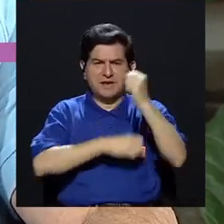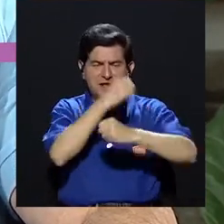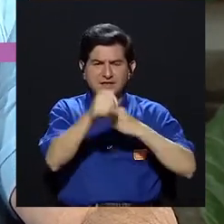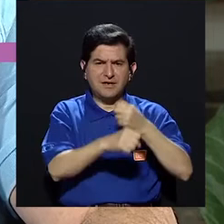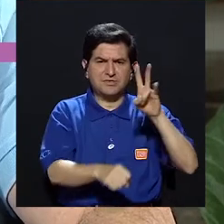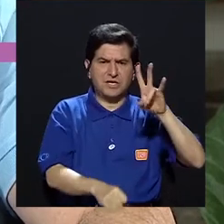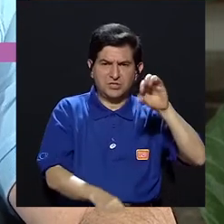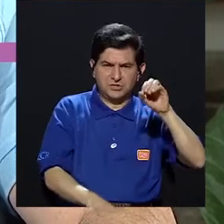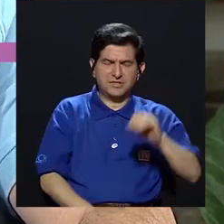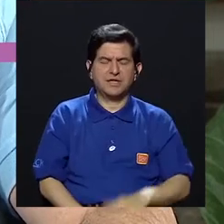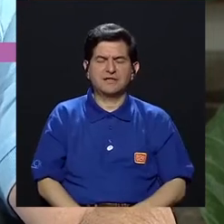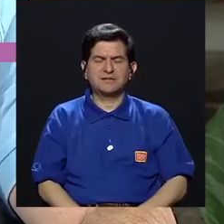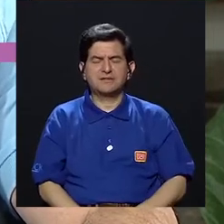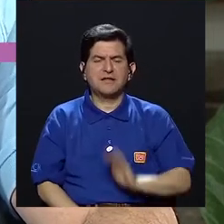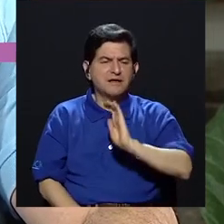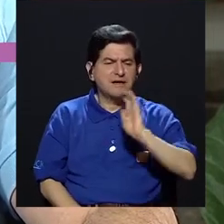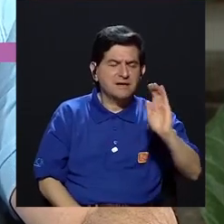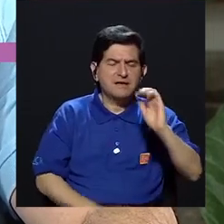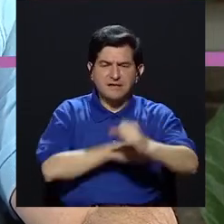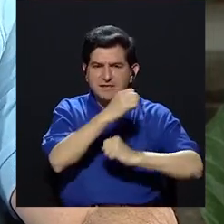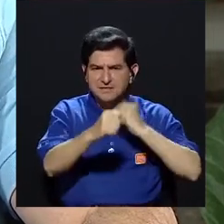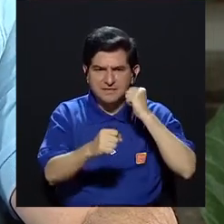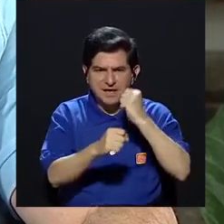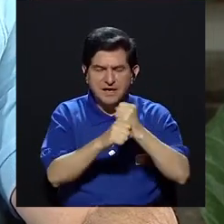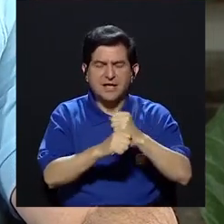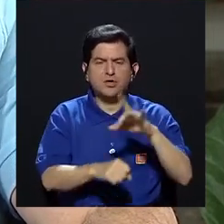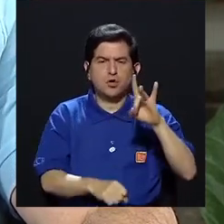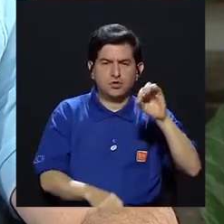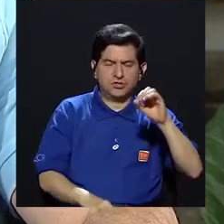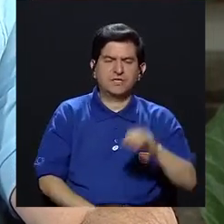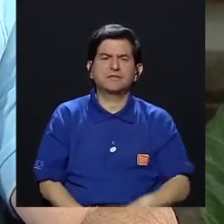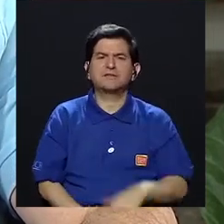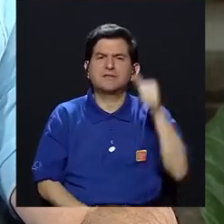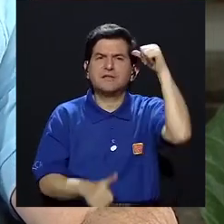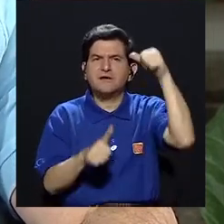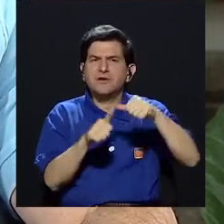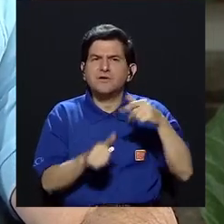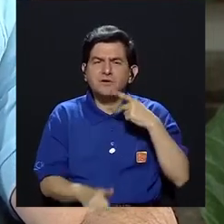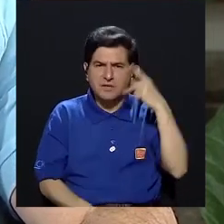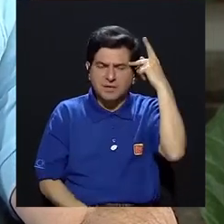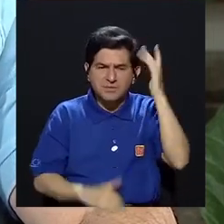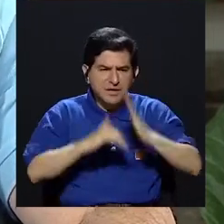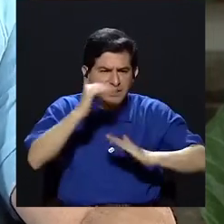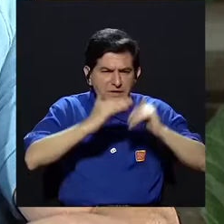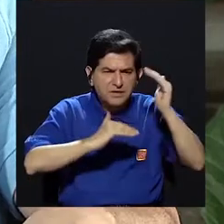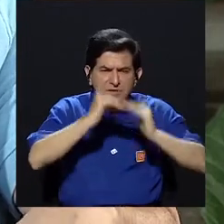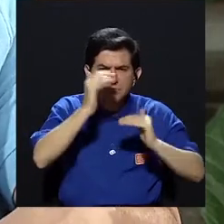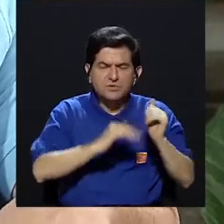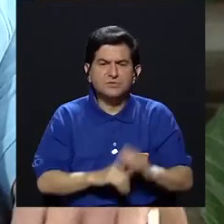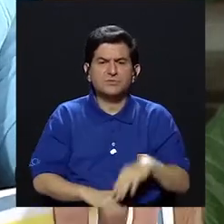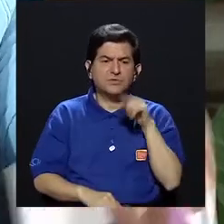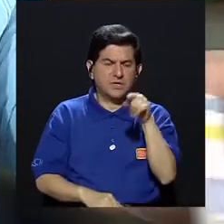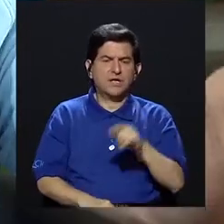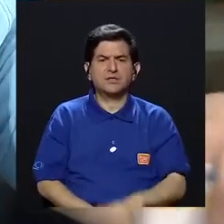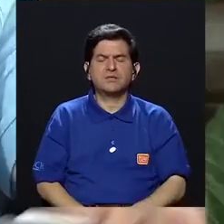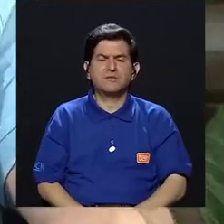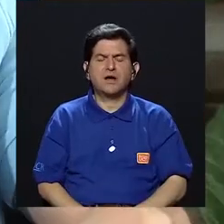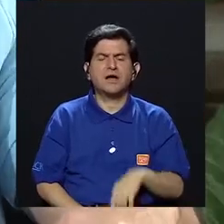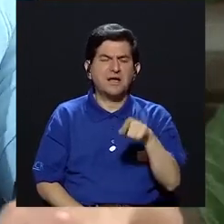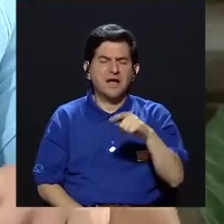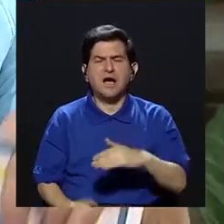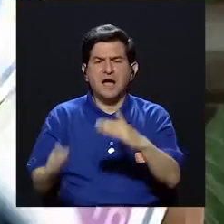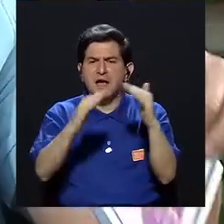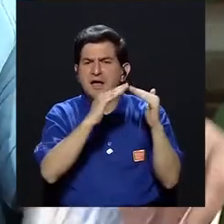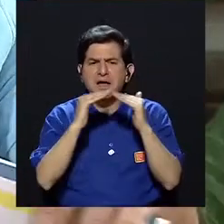los 70 y vivimos la infancia en los 80, recordamos ver a nuestros padres construyendo todos el planché del